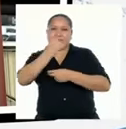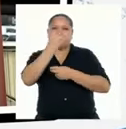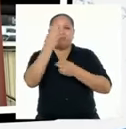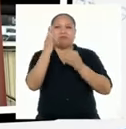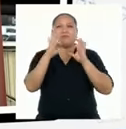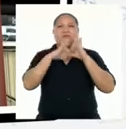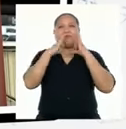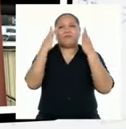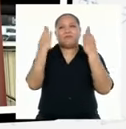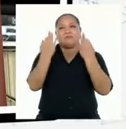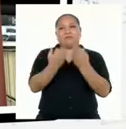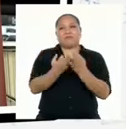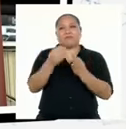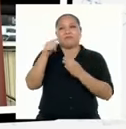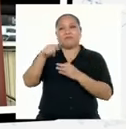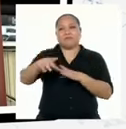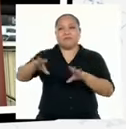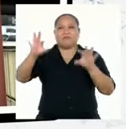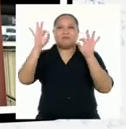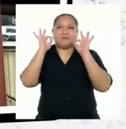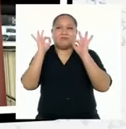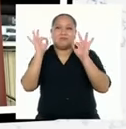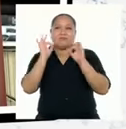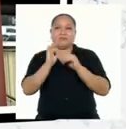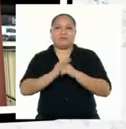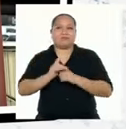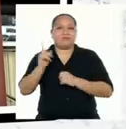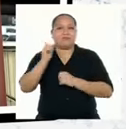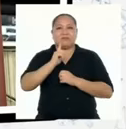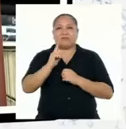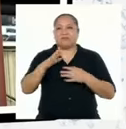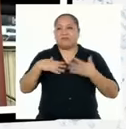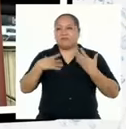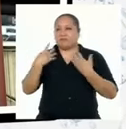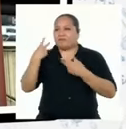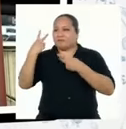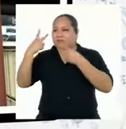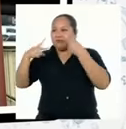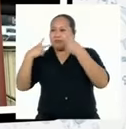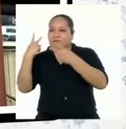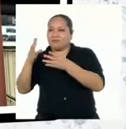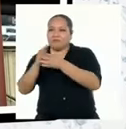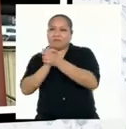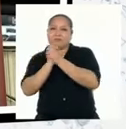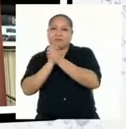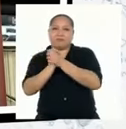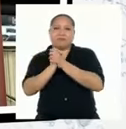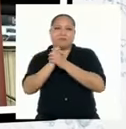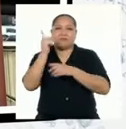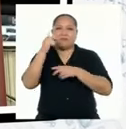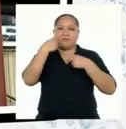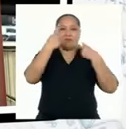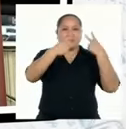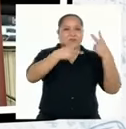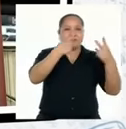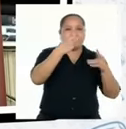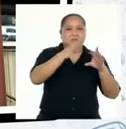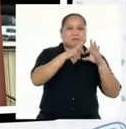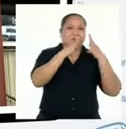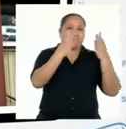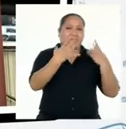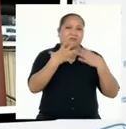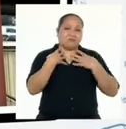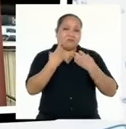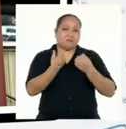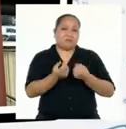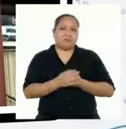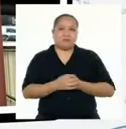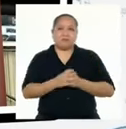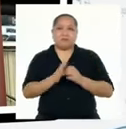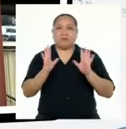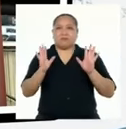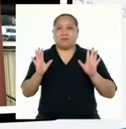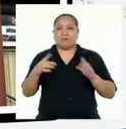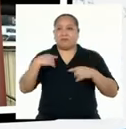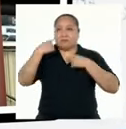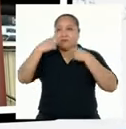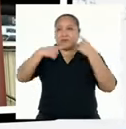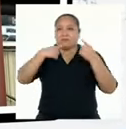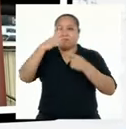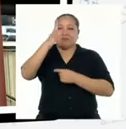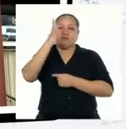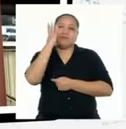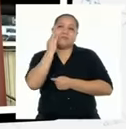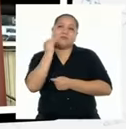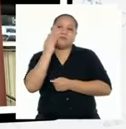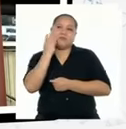de mis familiares en situación de riesgo, ni tampoco a mis amistades, ni tampoco a mis familiares que están bien de salud. Bueno, les voy a contar